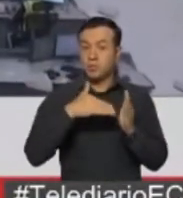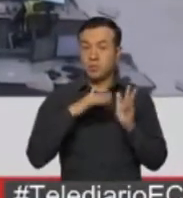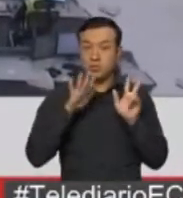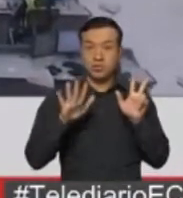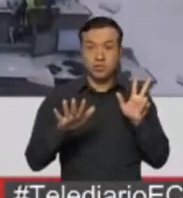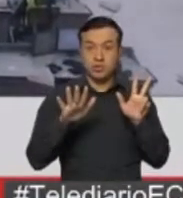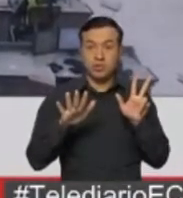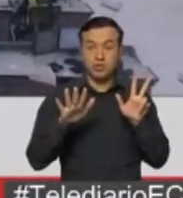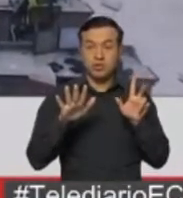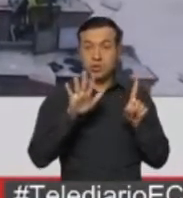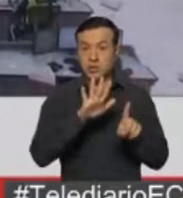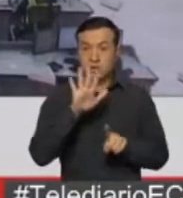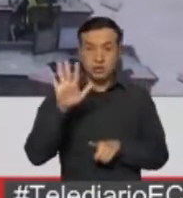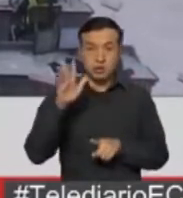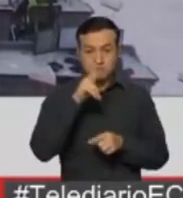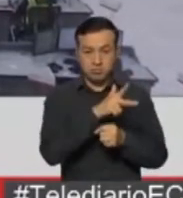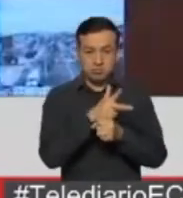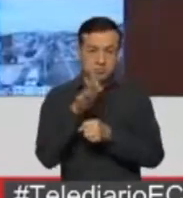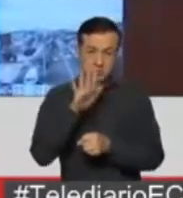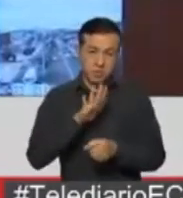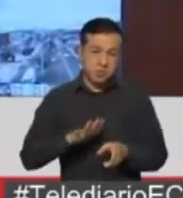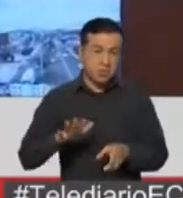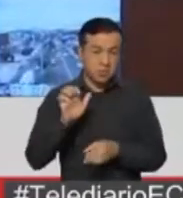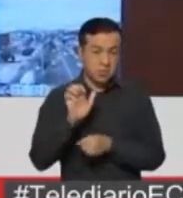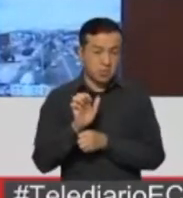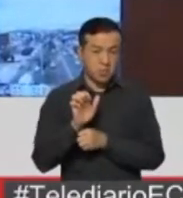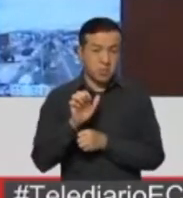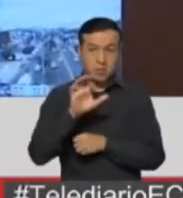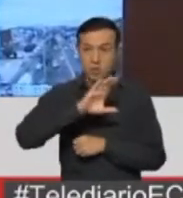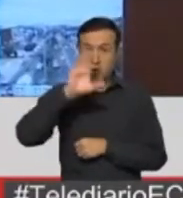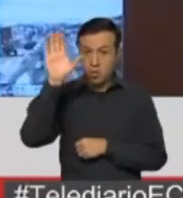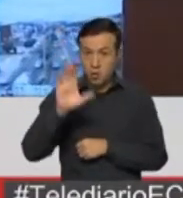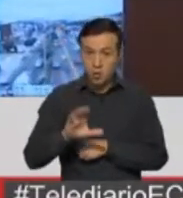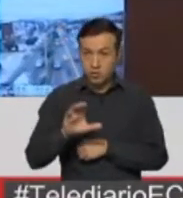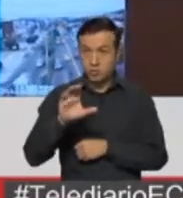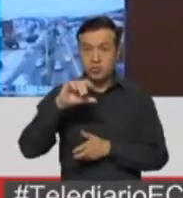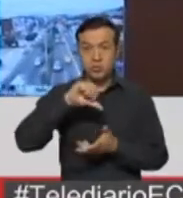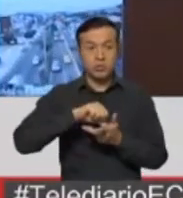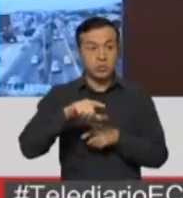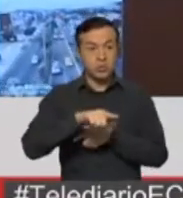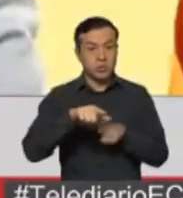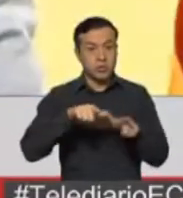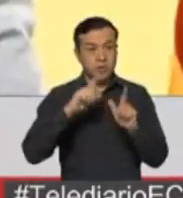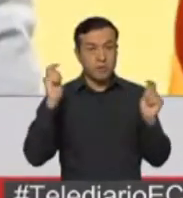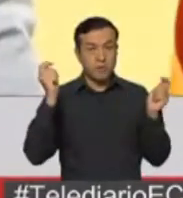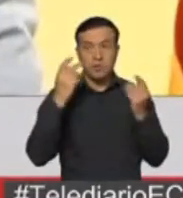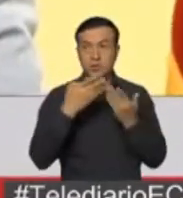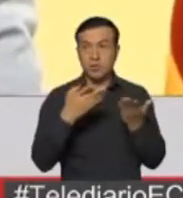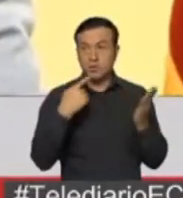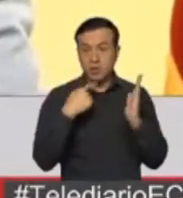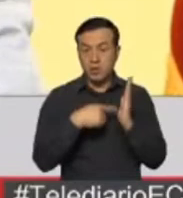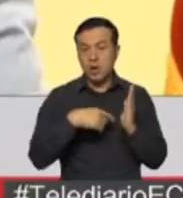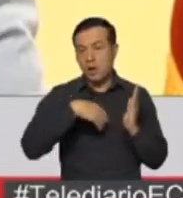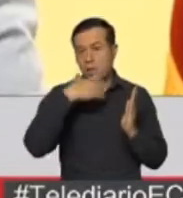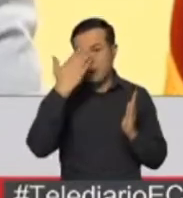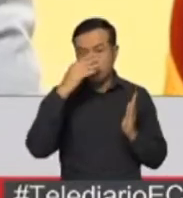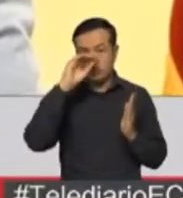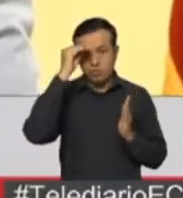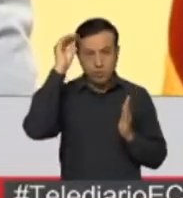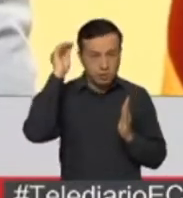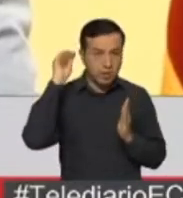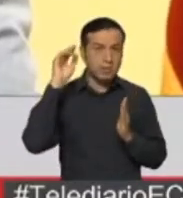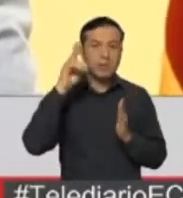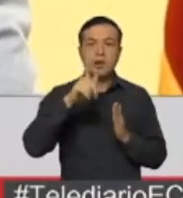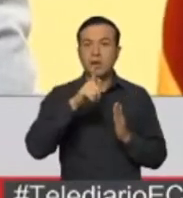5.865 aparatos estarán activos a escala nacional en el eje costanero y en las ciudades que tendrán festividades. Como son Ambato, Riobamba,